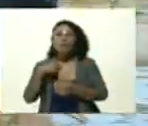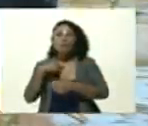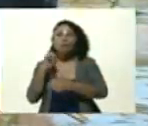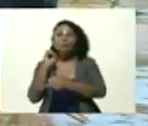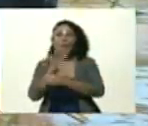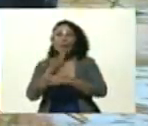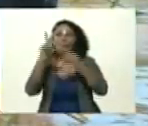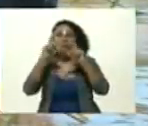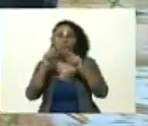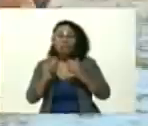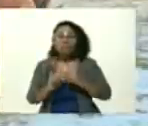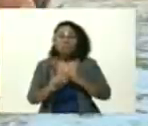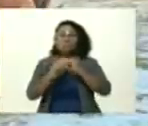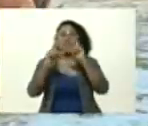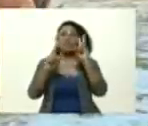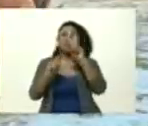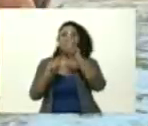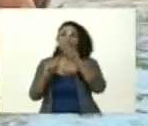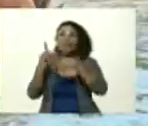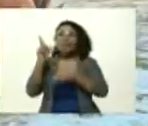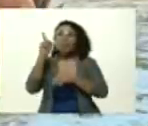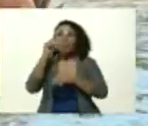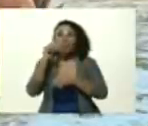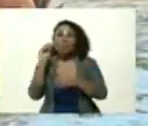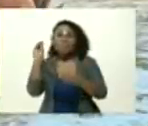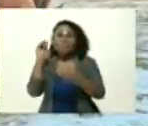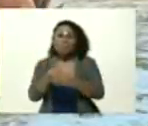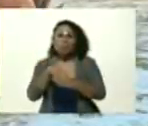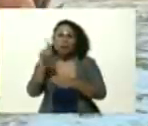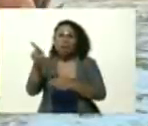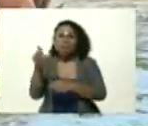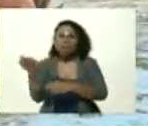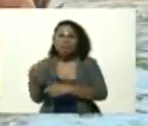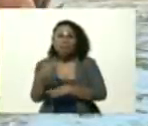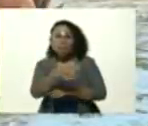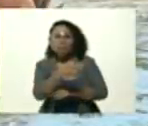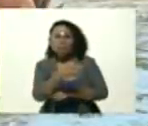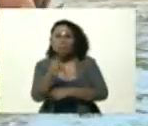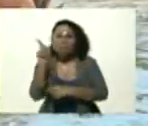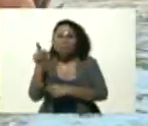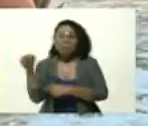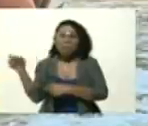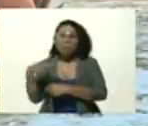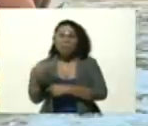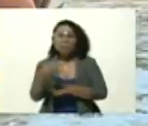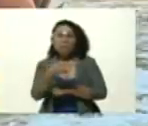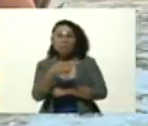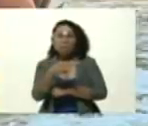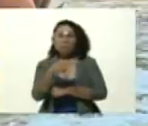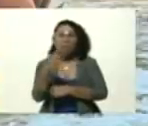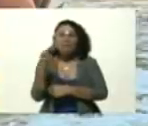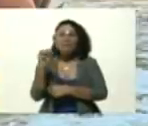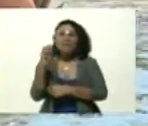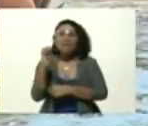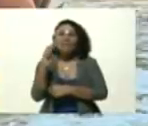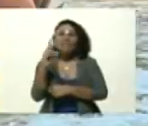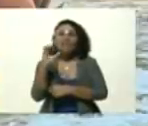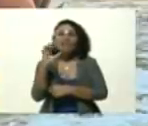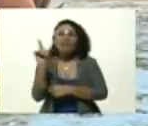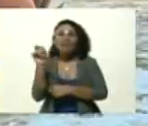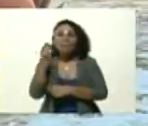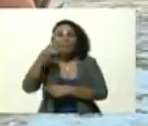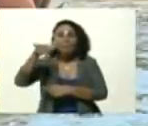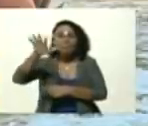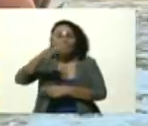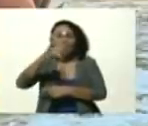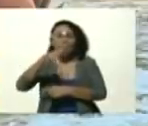porque me parece impresionante que este muchacho se meta ahí en el río. Y desde el río, Neverí, desde el pueblo